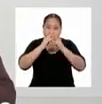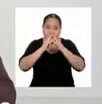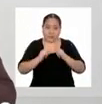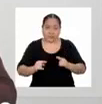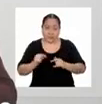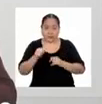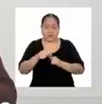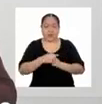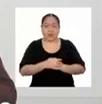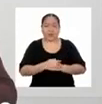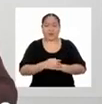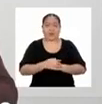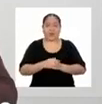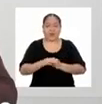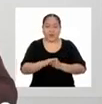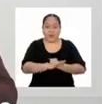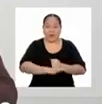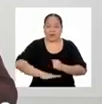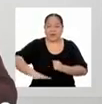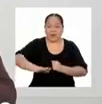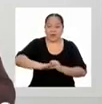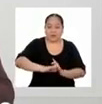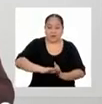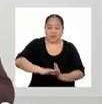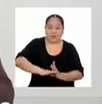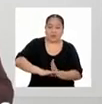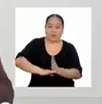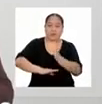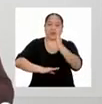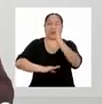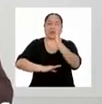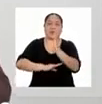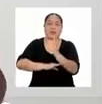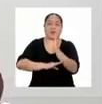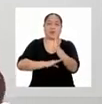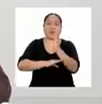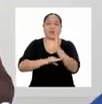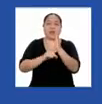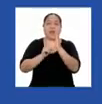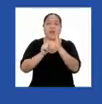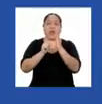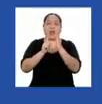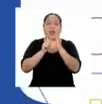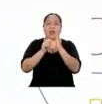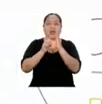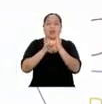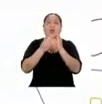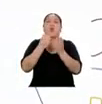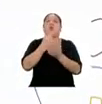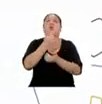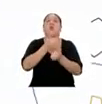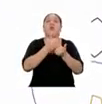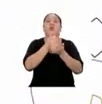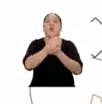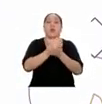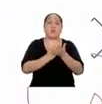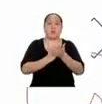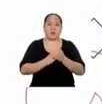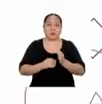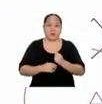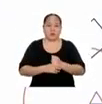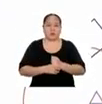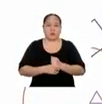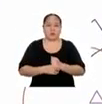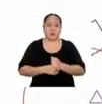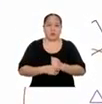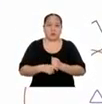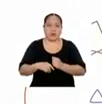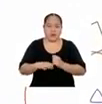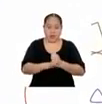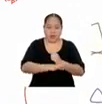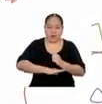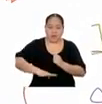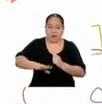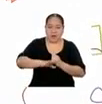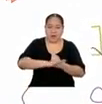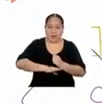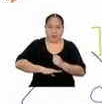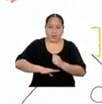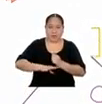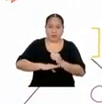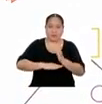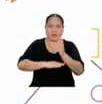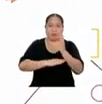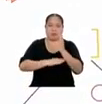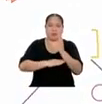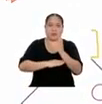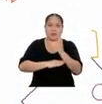la base y la altura que se tomó, ¿a qué parte de la pirámide corresponde? La base del triángulo corresponde a